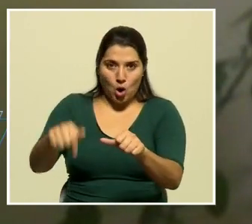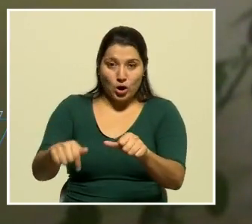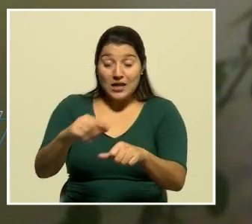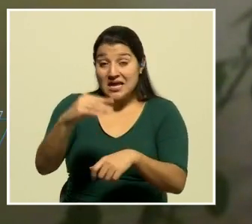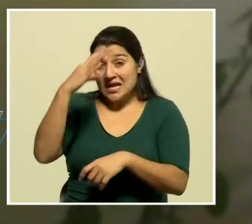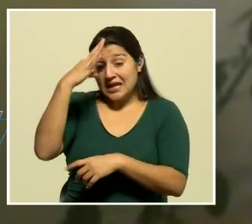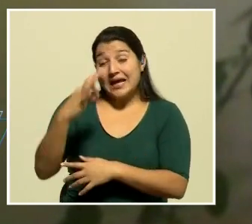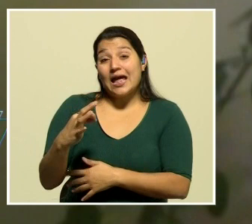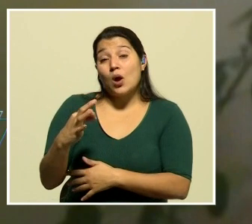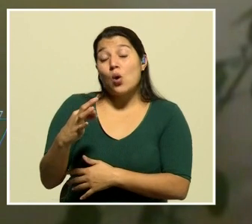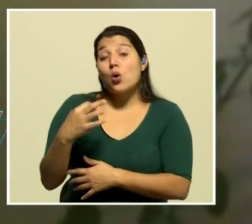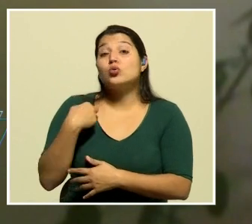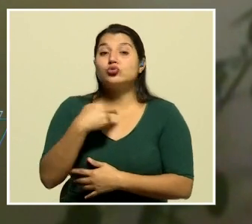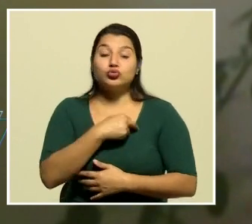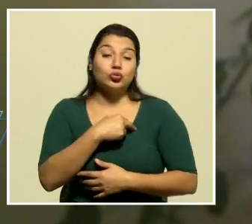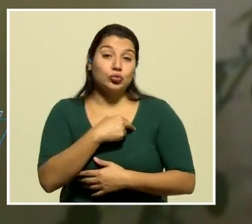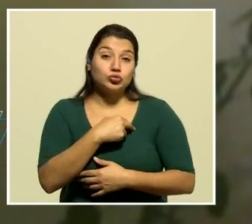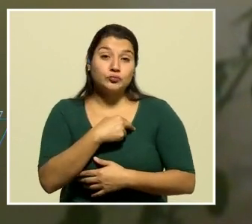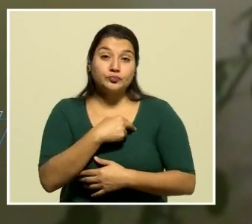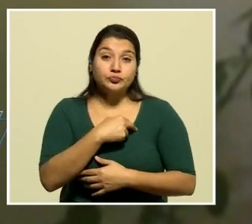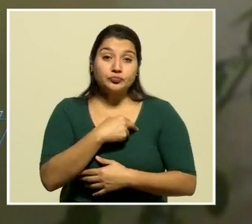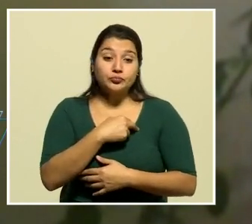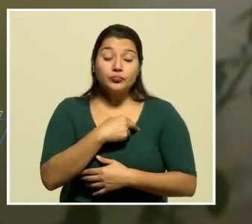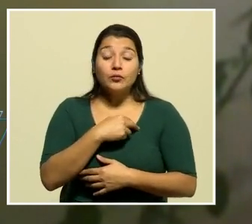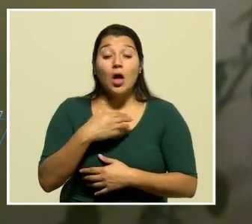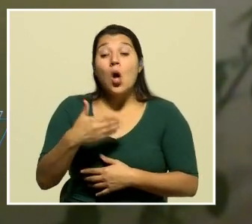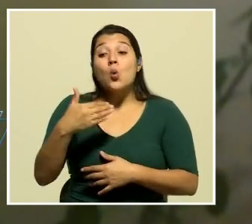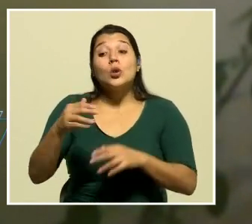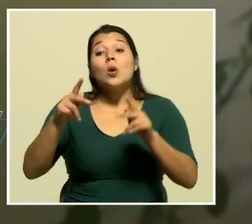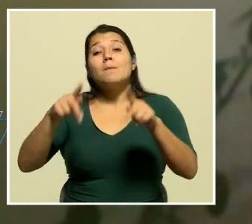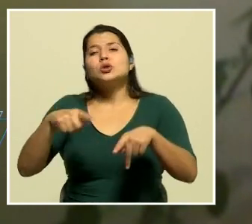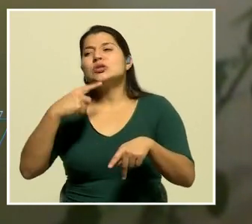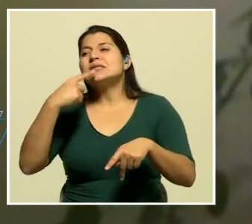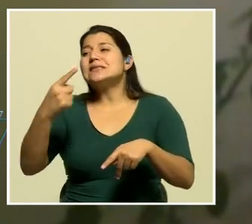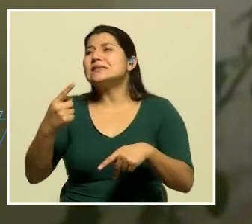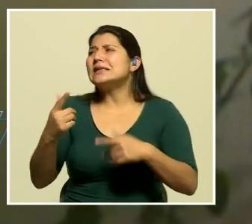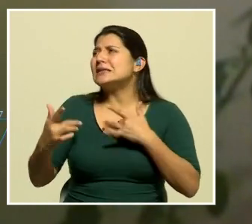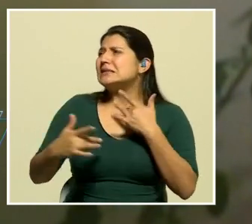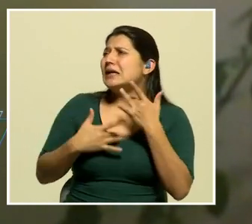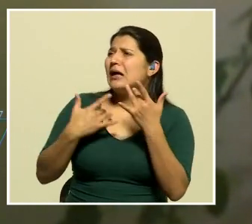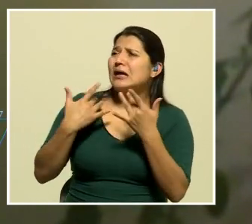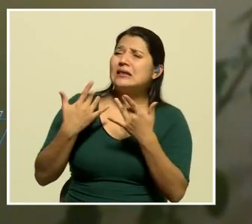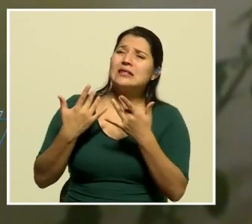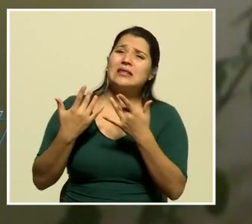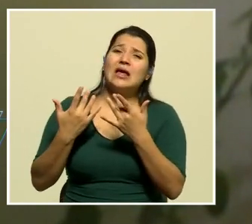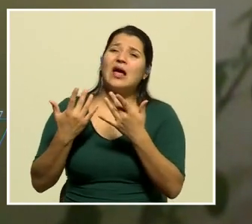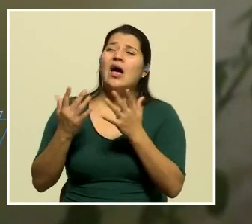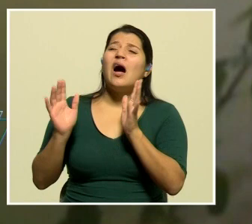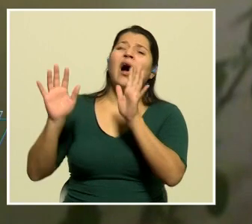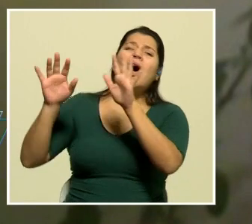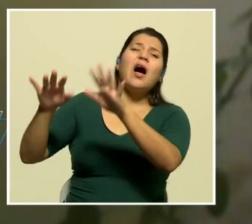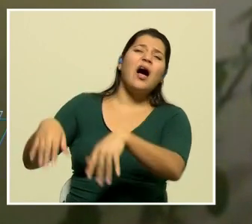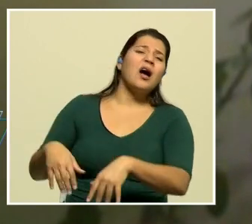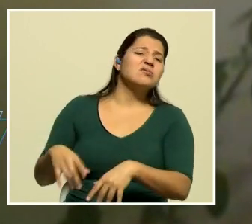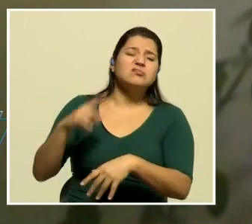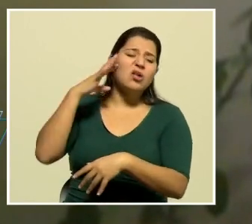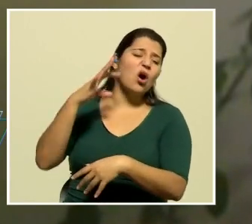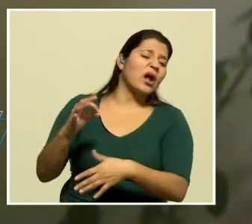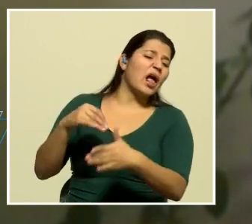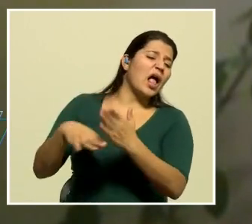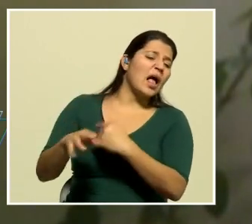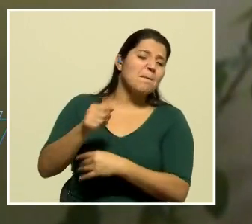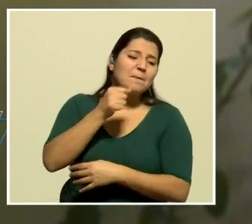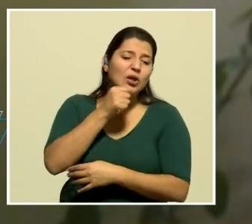creo que estamos, cuando la gente a veces dice que se siente desesperanzada del periodismo nacional, es porque tal vez